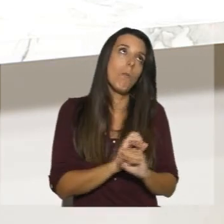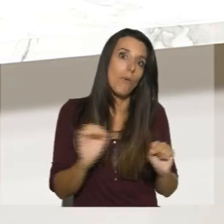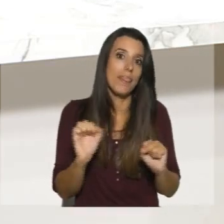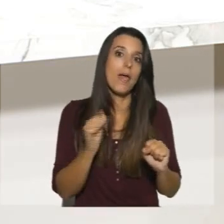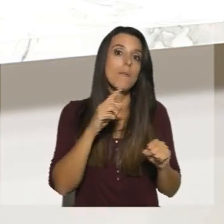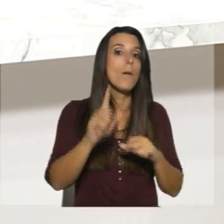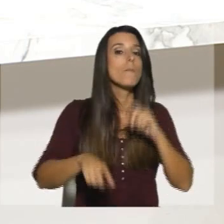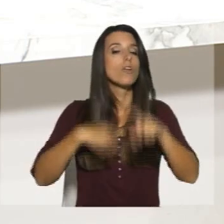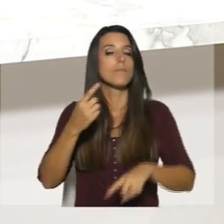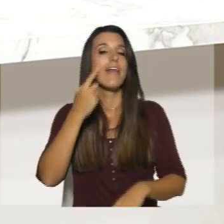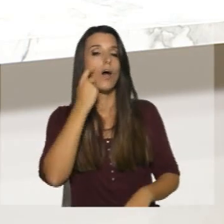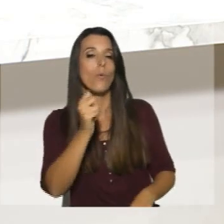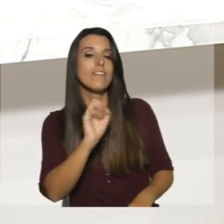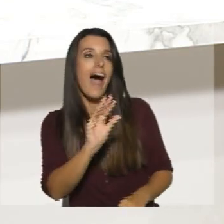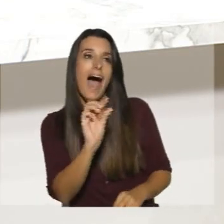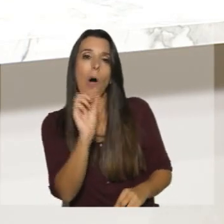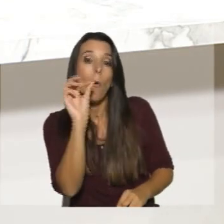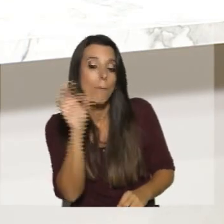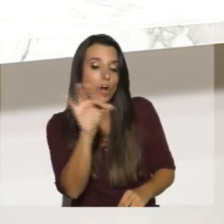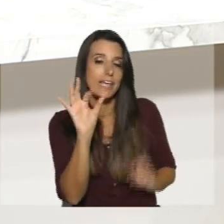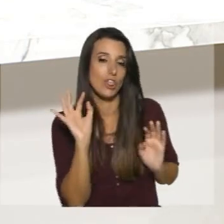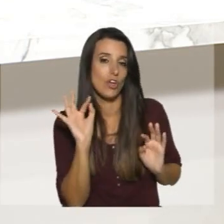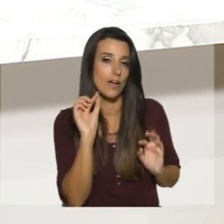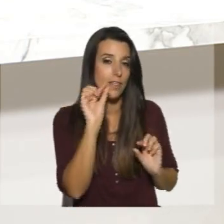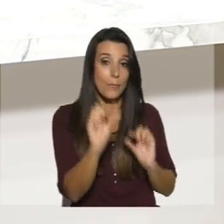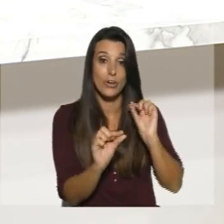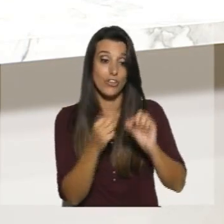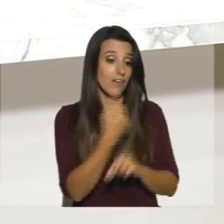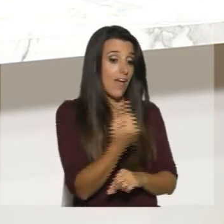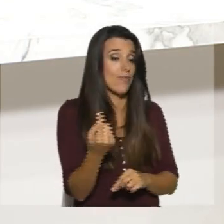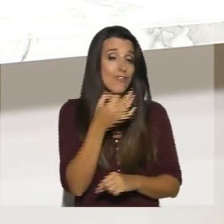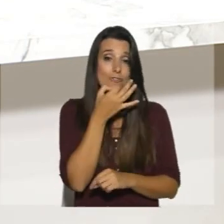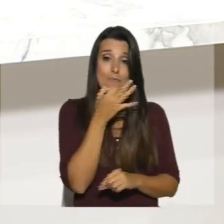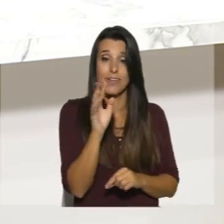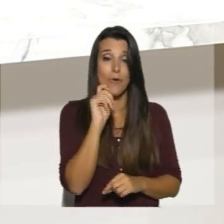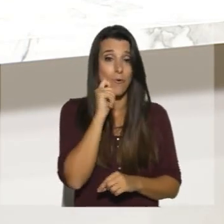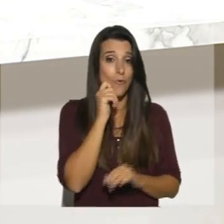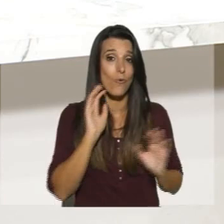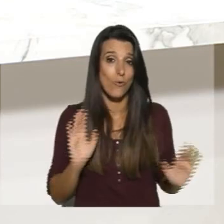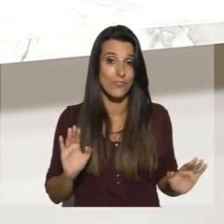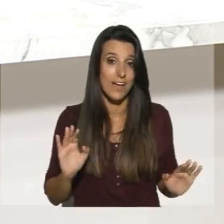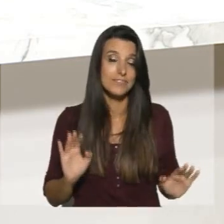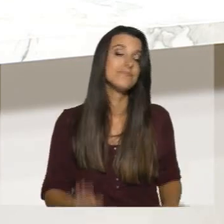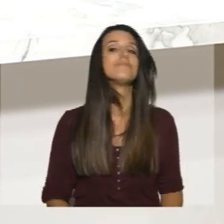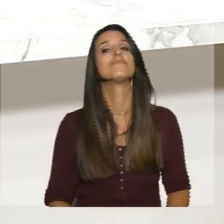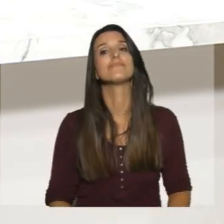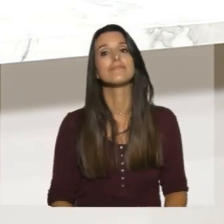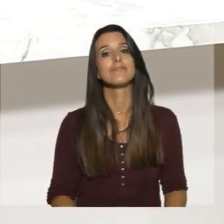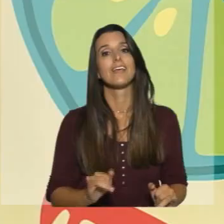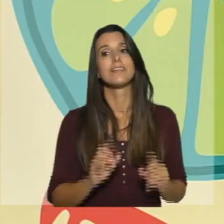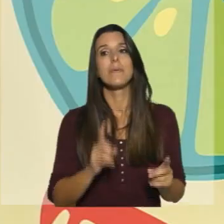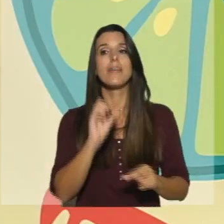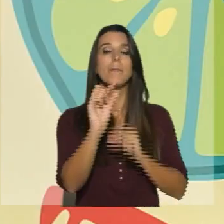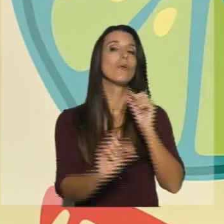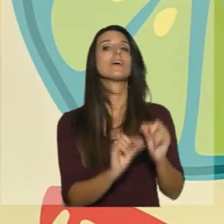ya después para la siguiente es un poquito menos y después le vas a ir encontrando los gustos que te gustan a vos y los condimentos que manejás. Claro, ¿no? Ahí le vas encontrando la